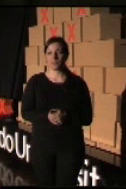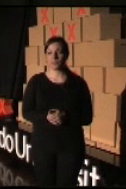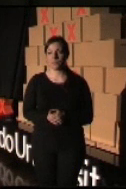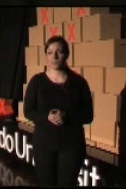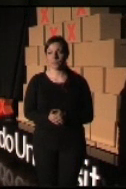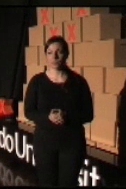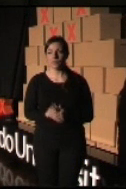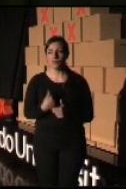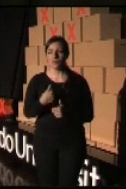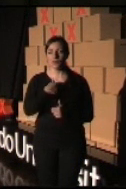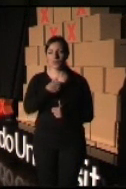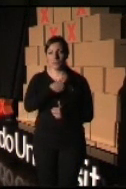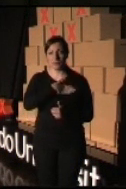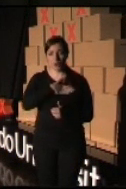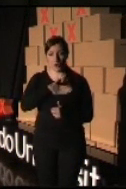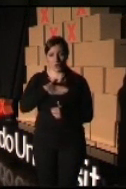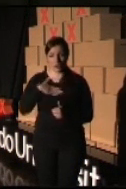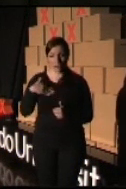quería